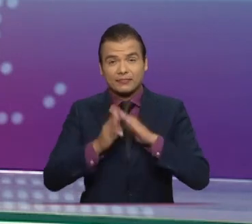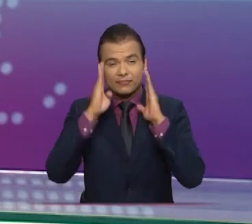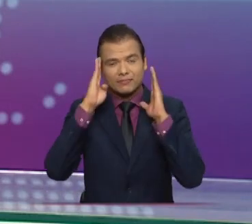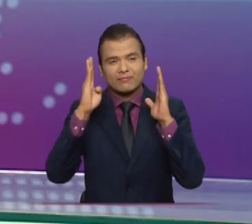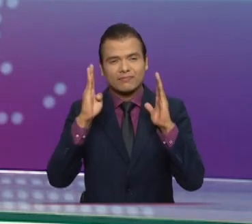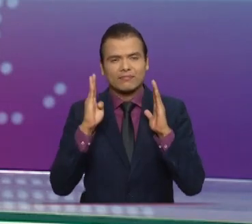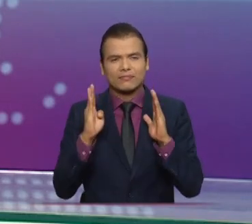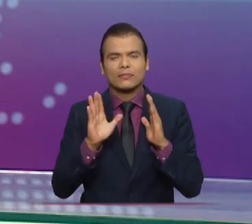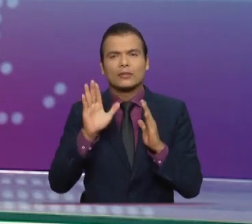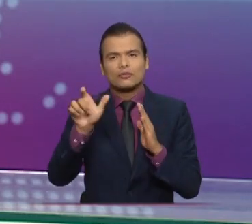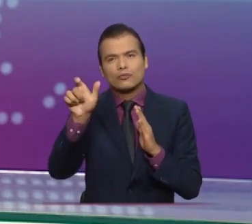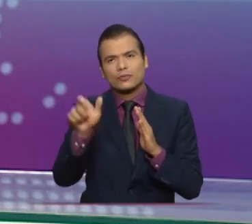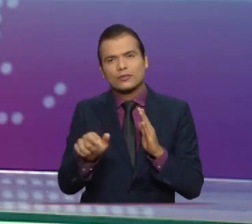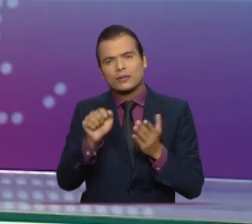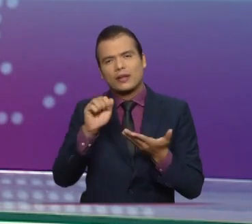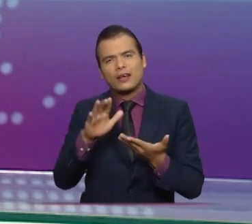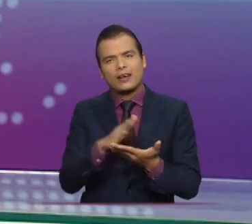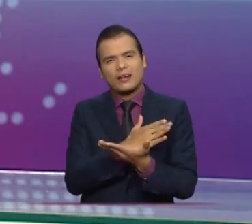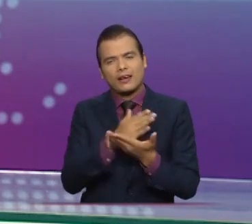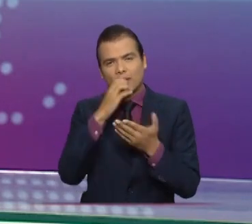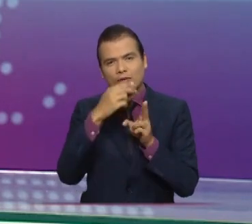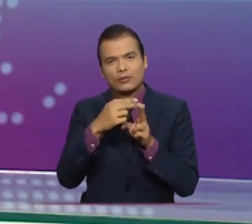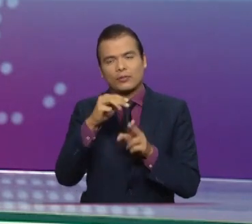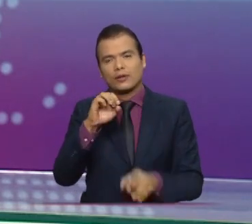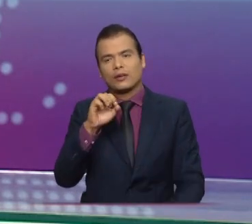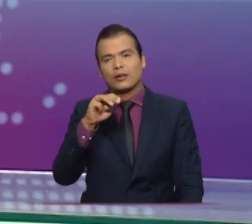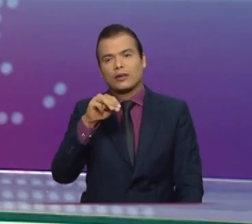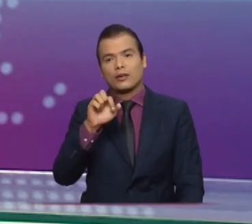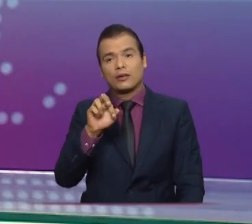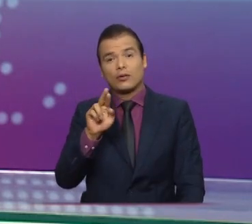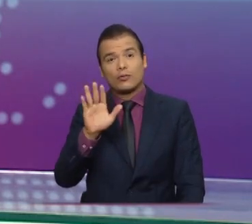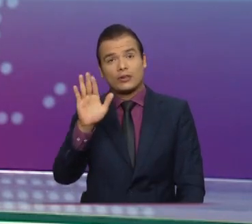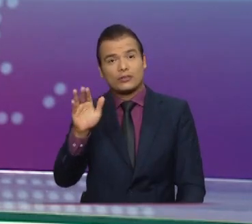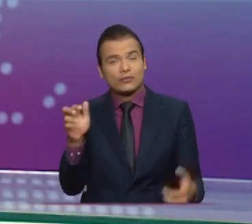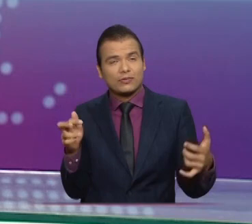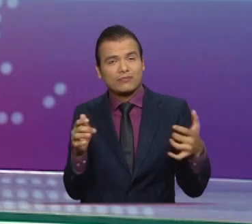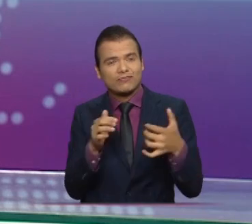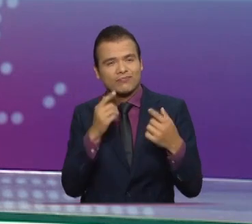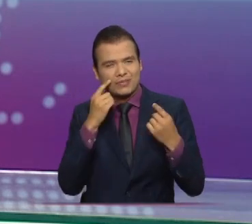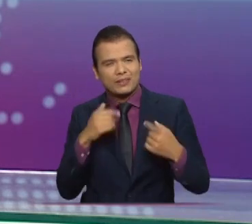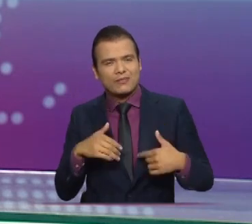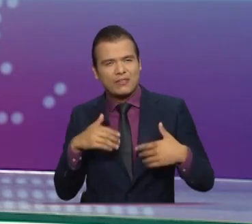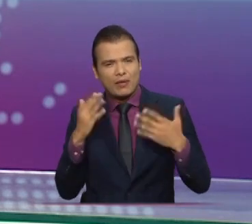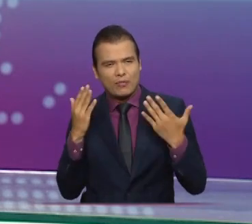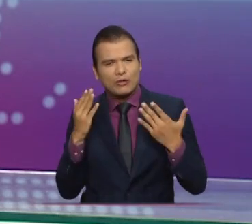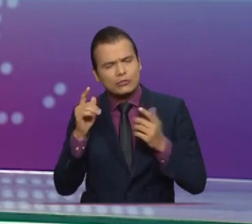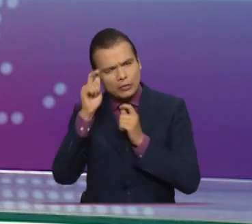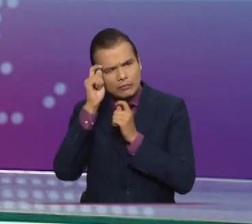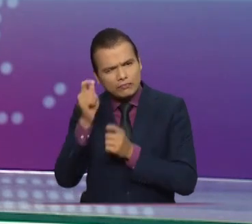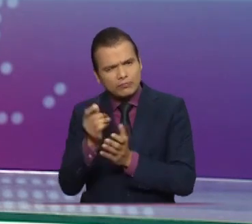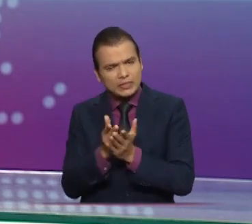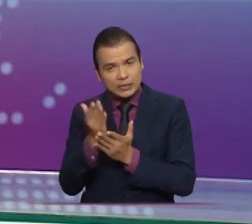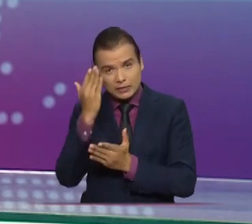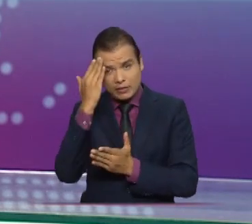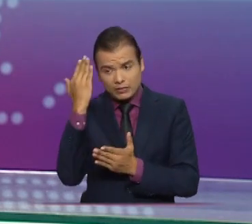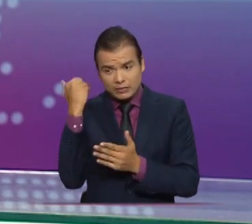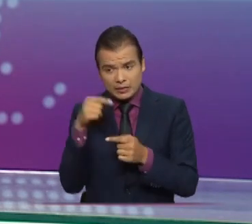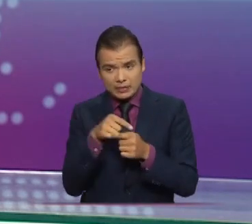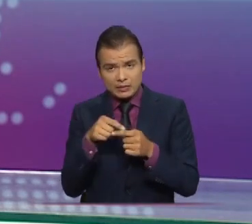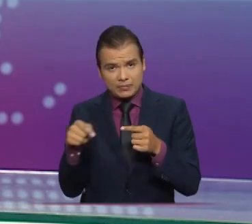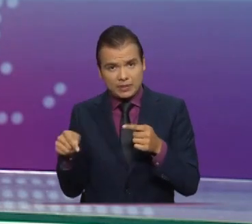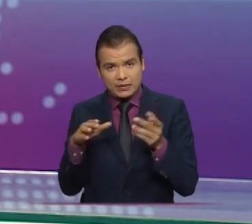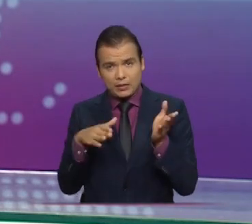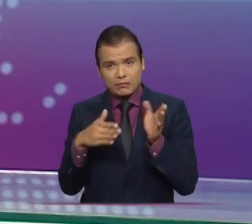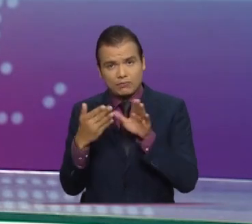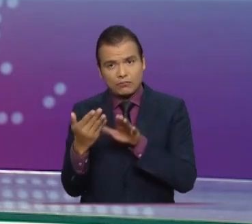continúan los homenajes para Omar geles reconocido compositor del vallenato en Colombia su fallecimiento esta semana ha generado